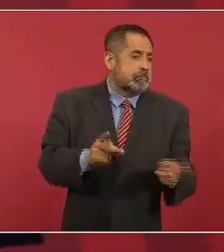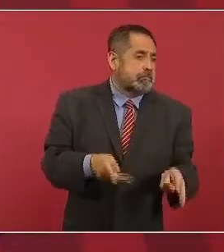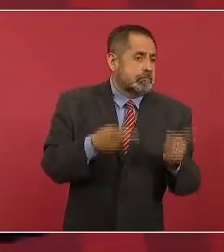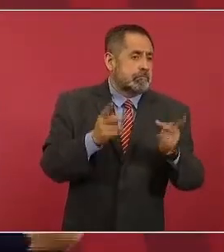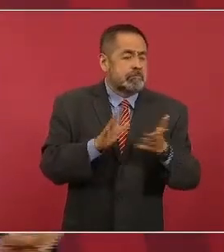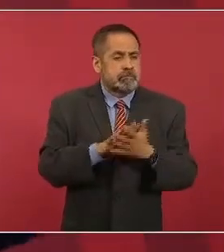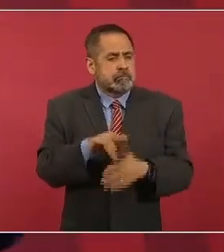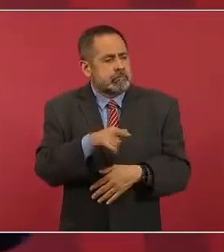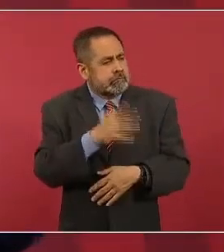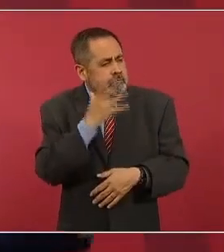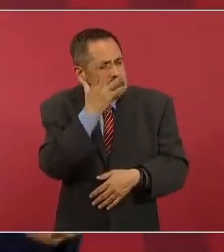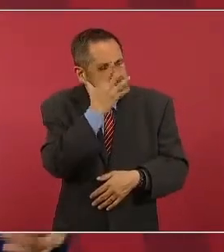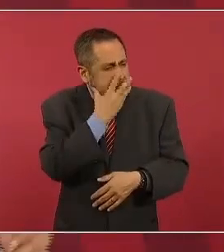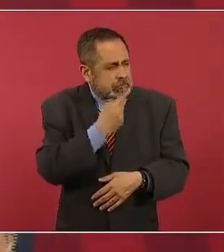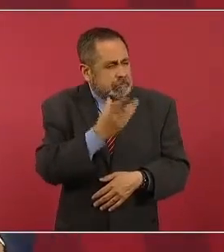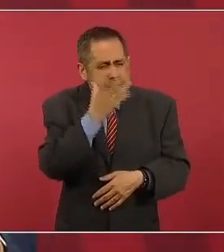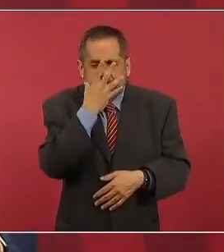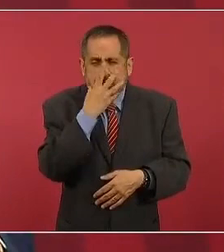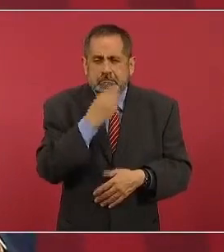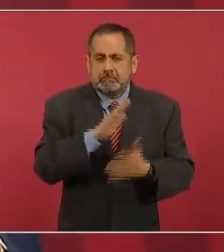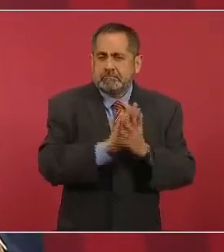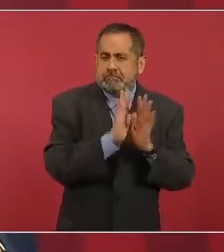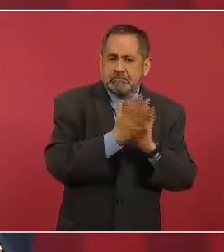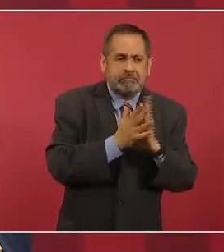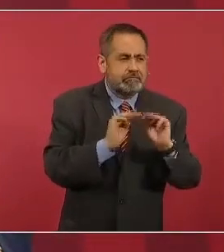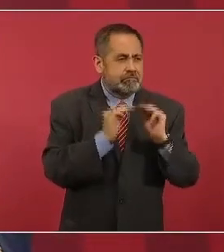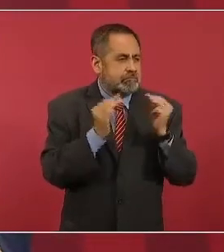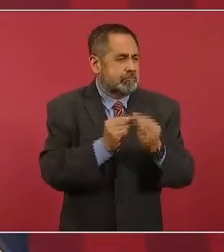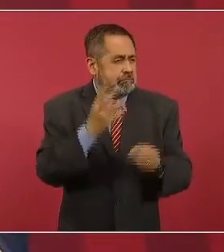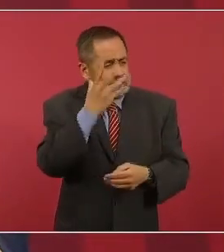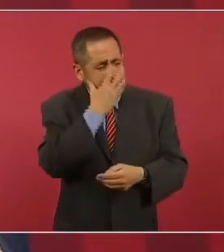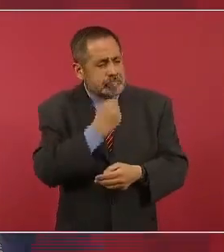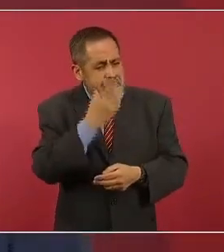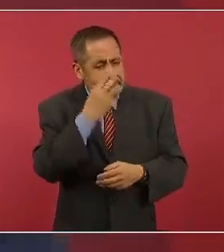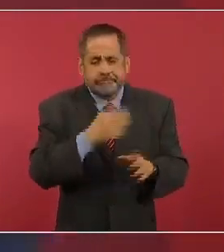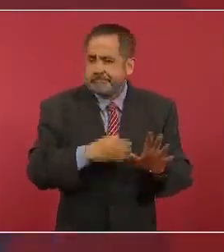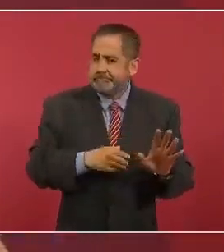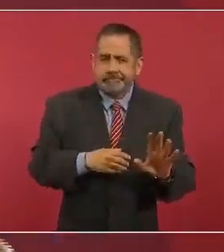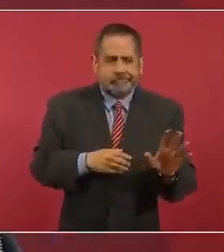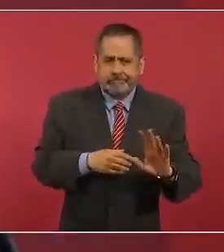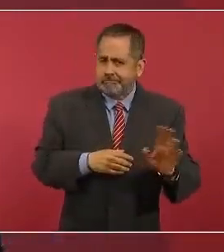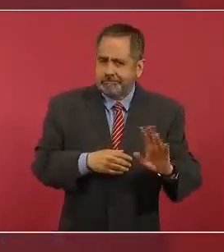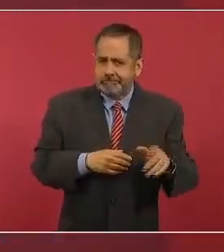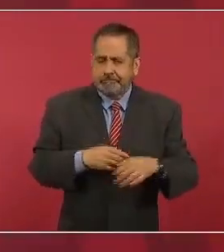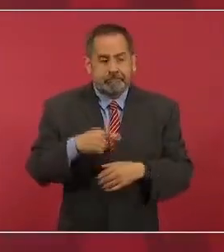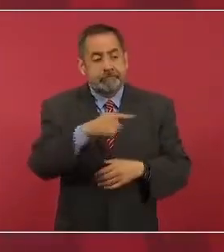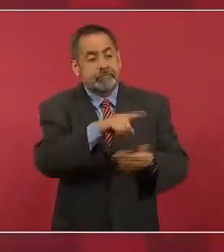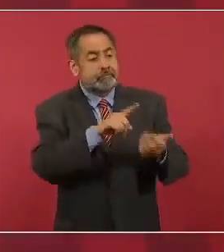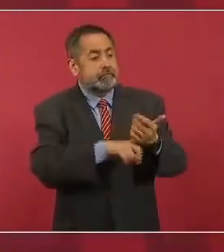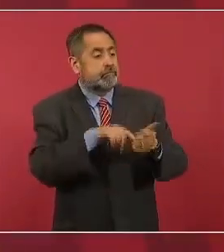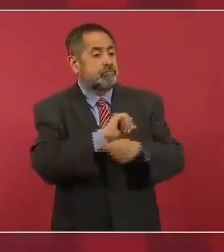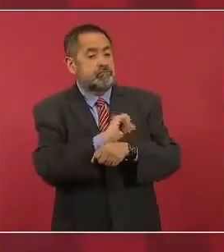bandas de delincuentes, de narcotraficantes, con actores,